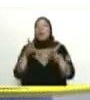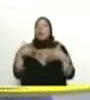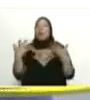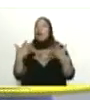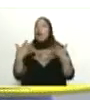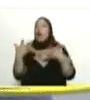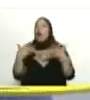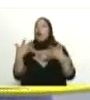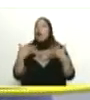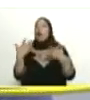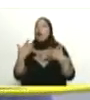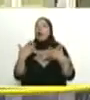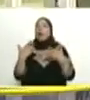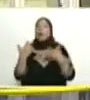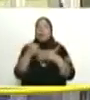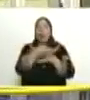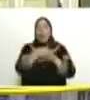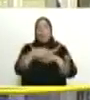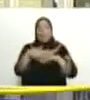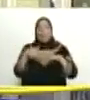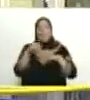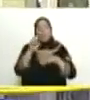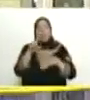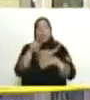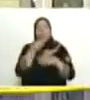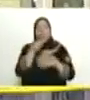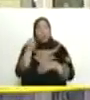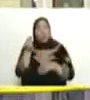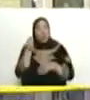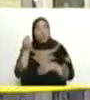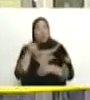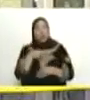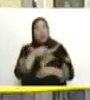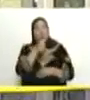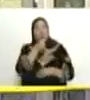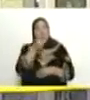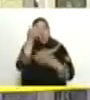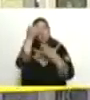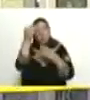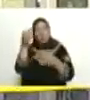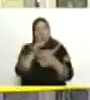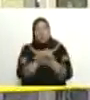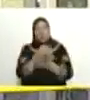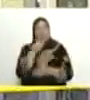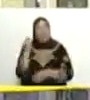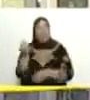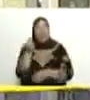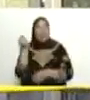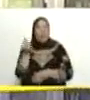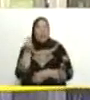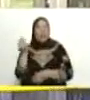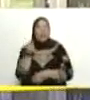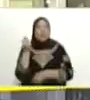A la Manzana 19. Bueno, Iverson, te voy a dar la palabra a ti para que nos des un saludo.